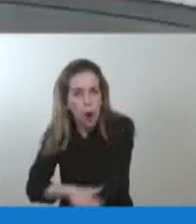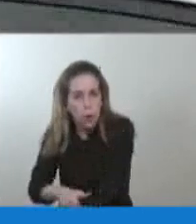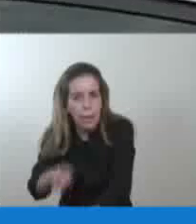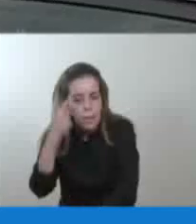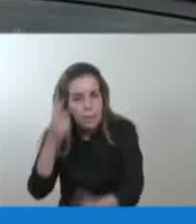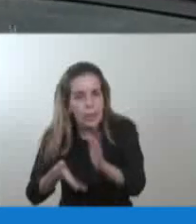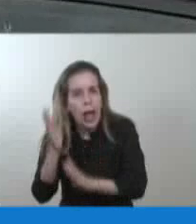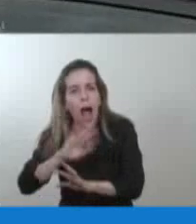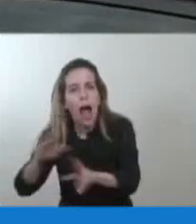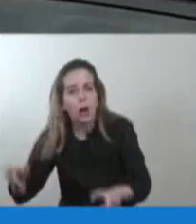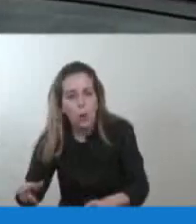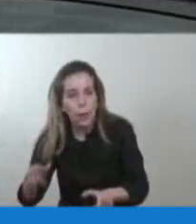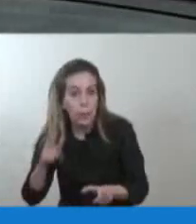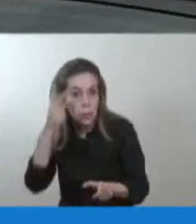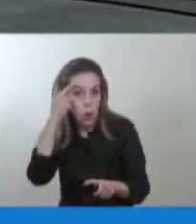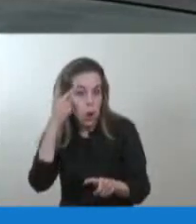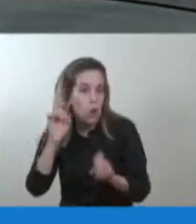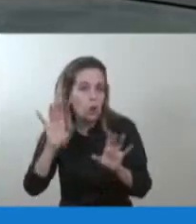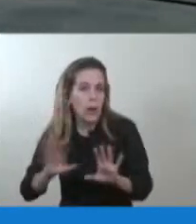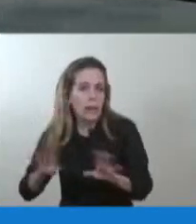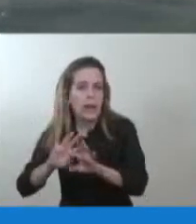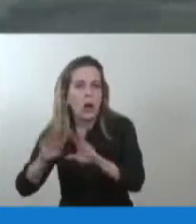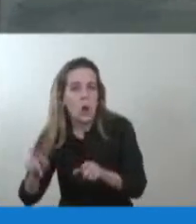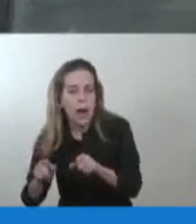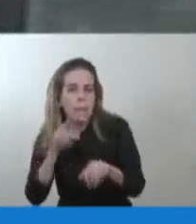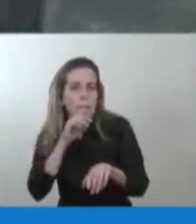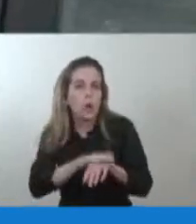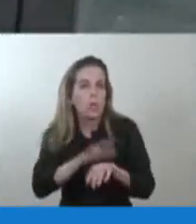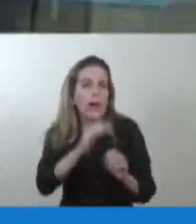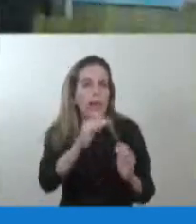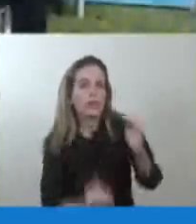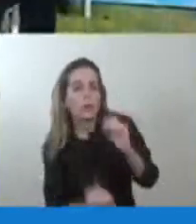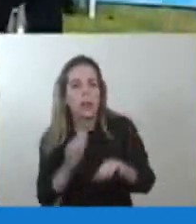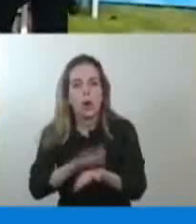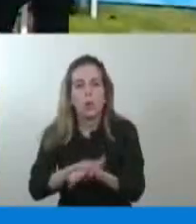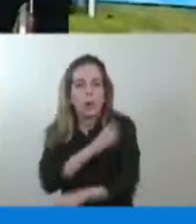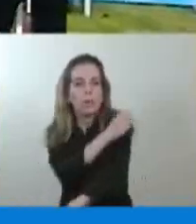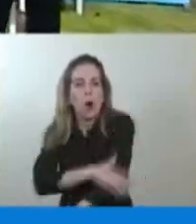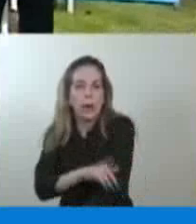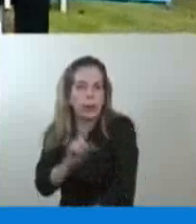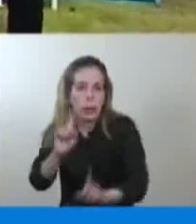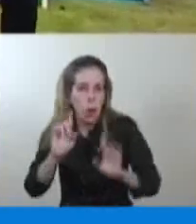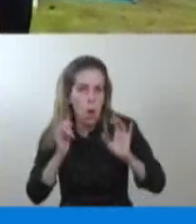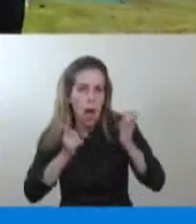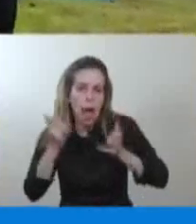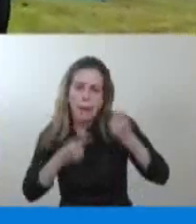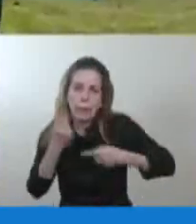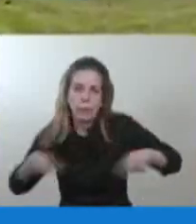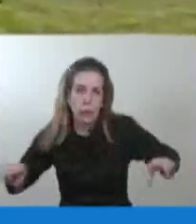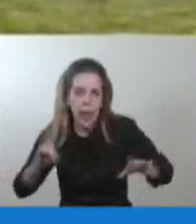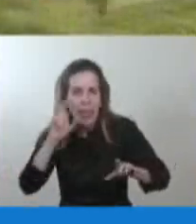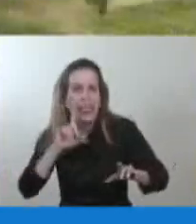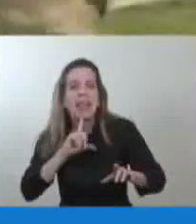solamente a la delincuencia con la desigualdad y la pobreza hay delitos que